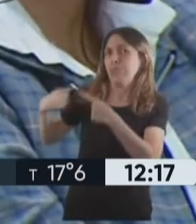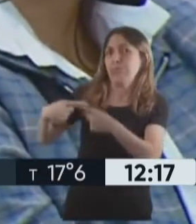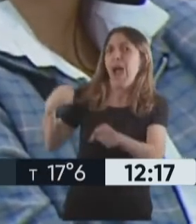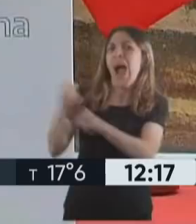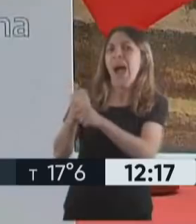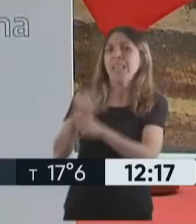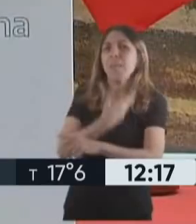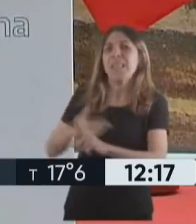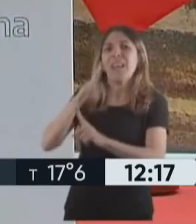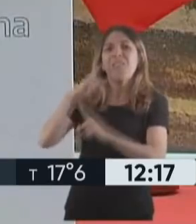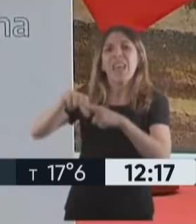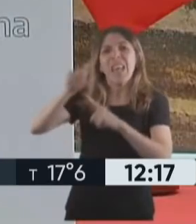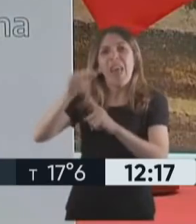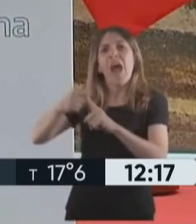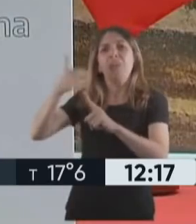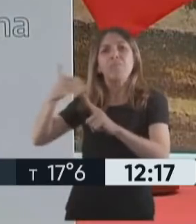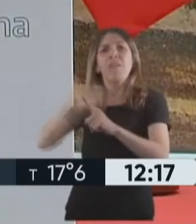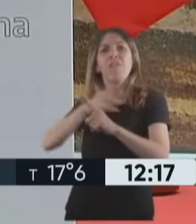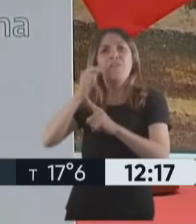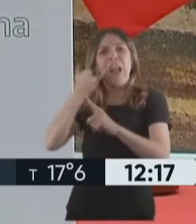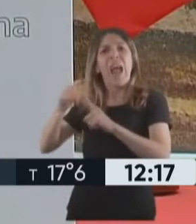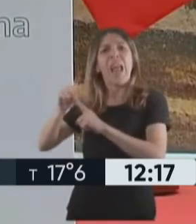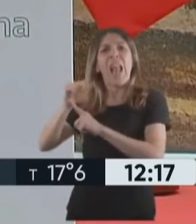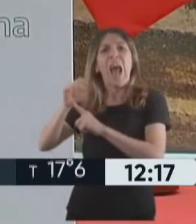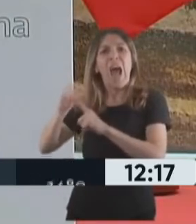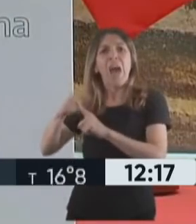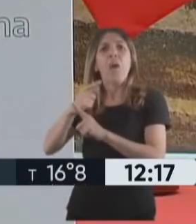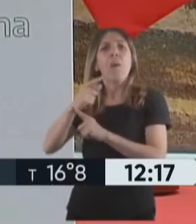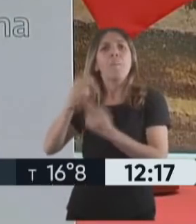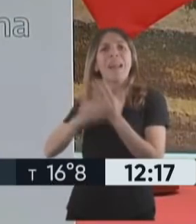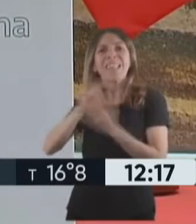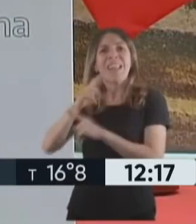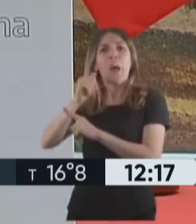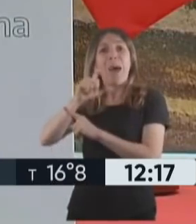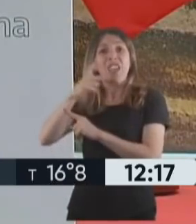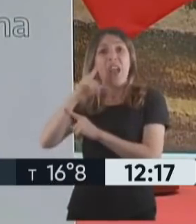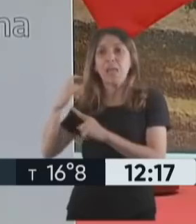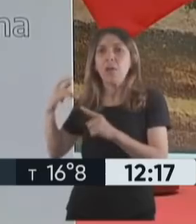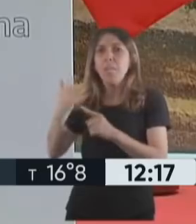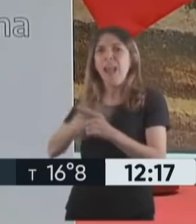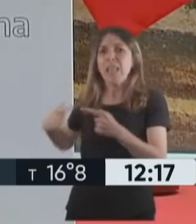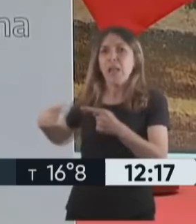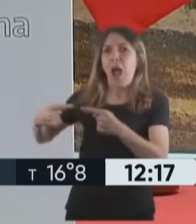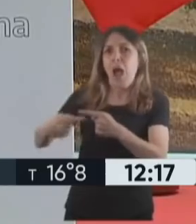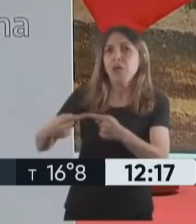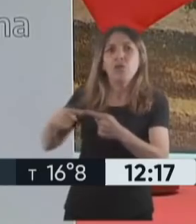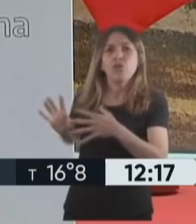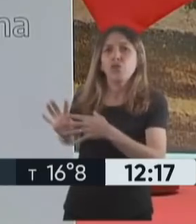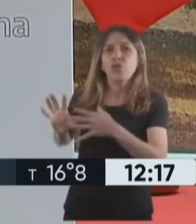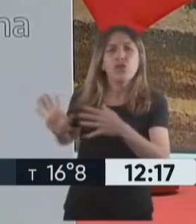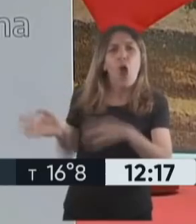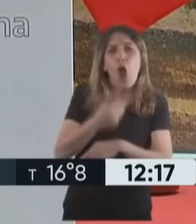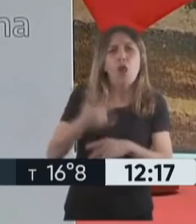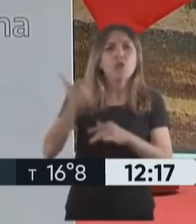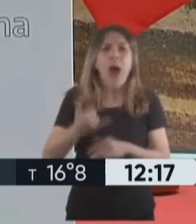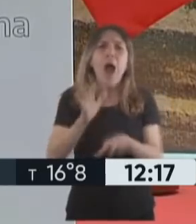presidente piñera pasando por frei la del presidente frei el presidente la con la presidenta bachelet del respaldo al reclamo justo